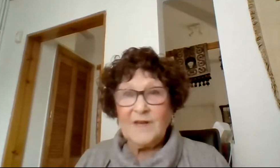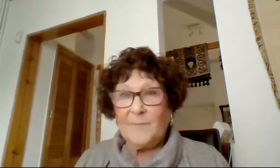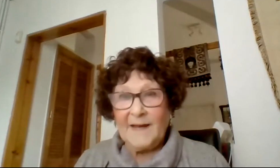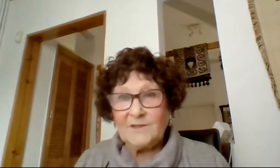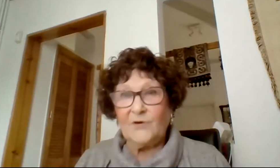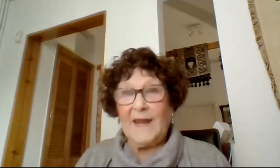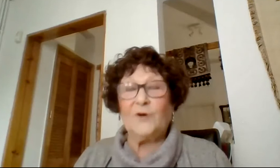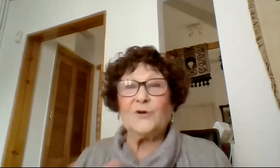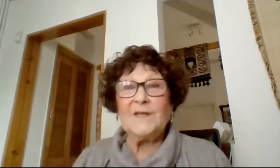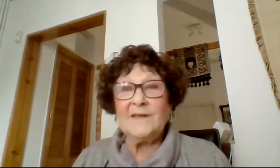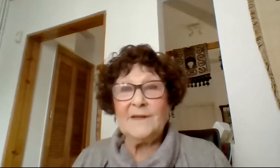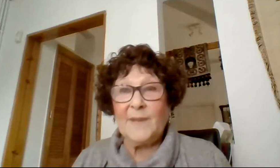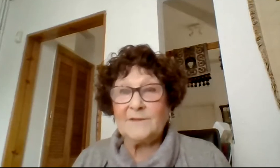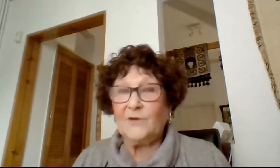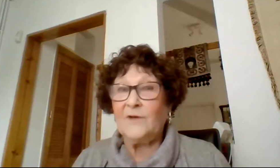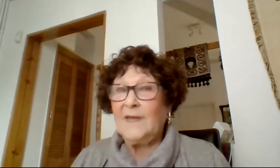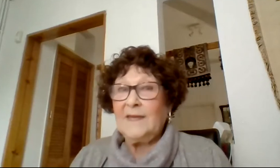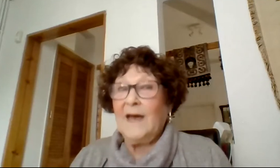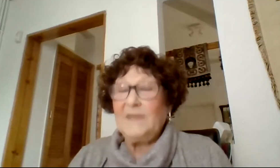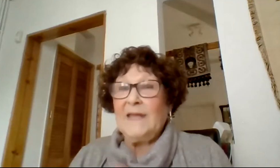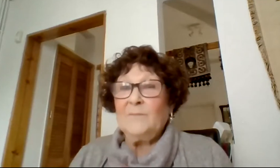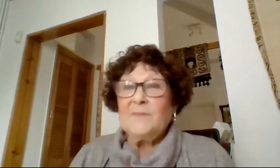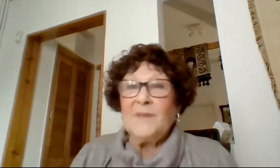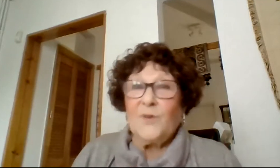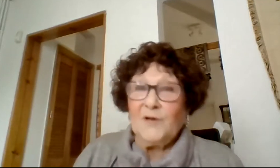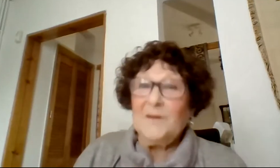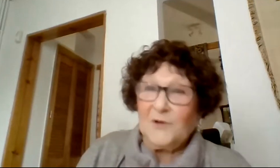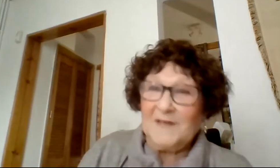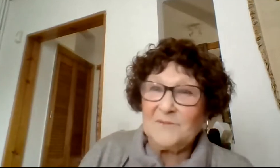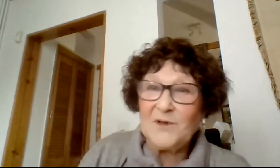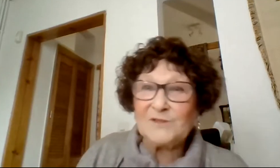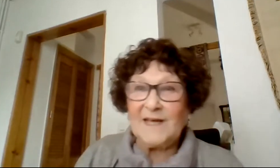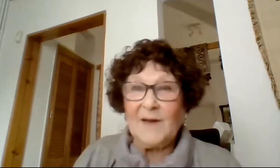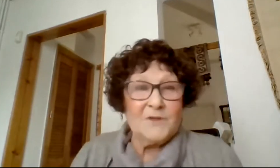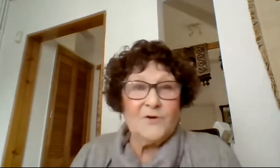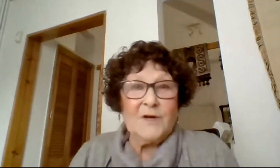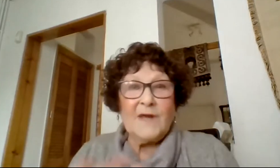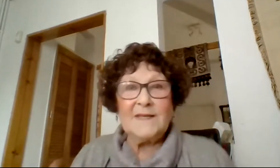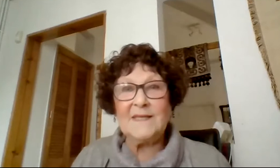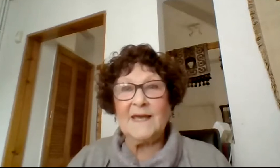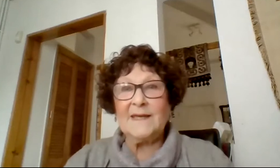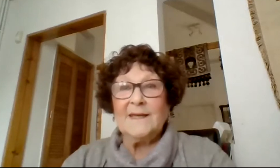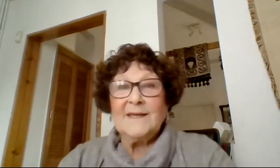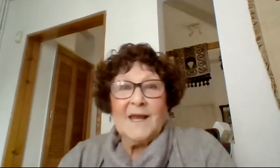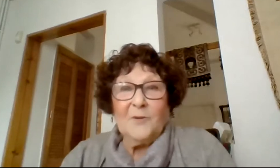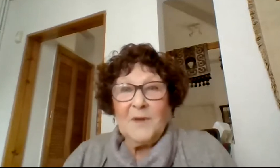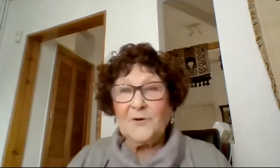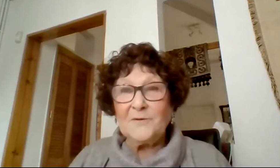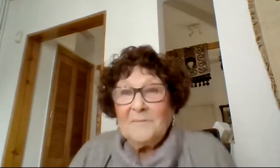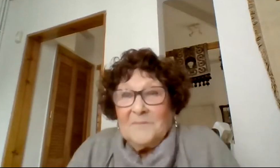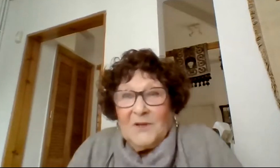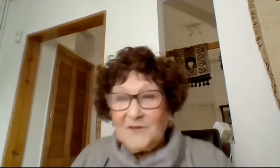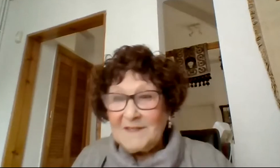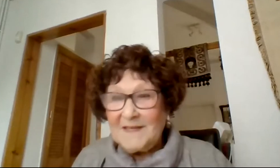gritos del patio, las corridas del patio, a mí también me ponen muy nerviosa. Yo era una niña que a lo